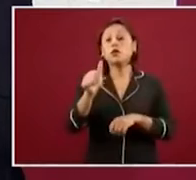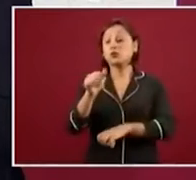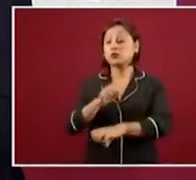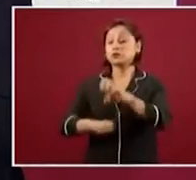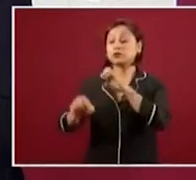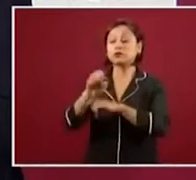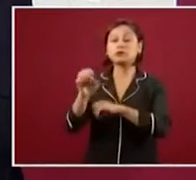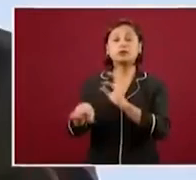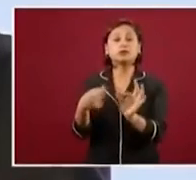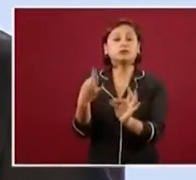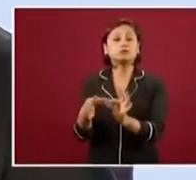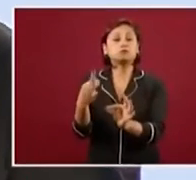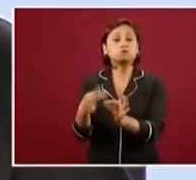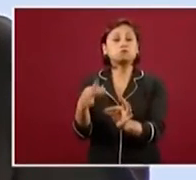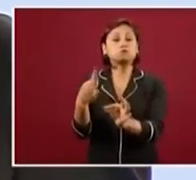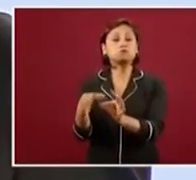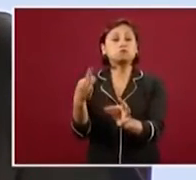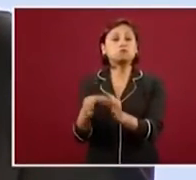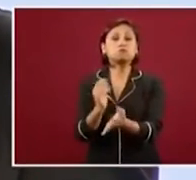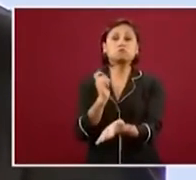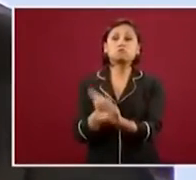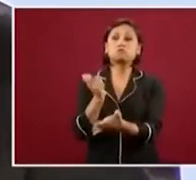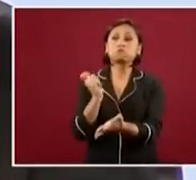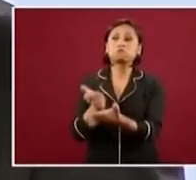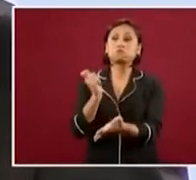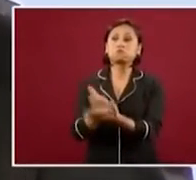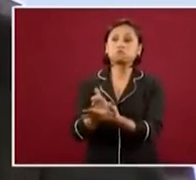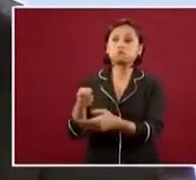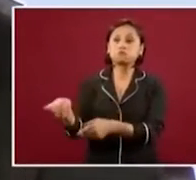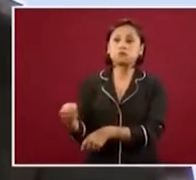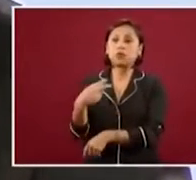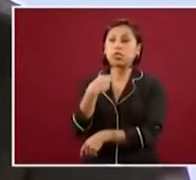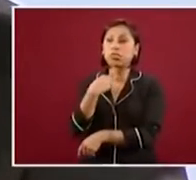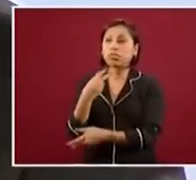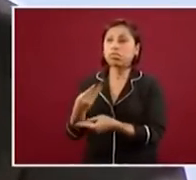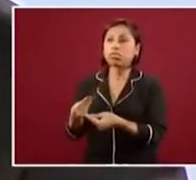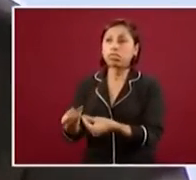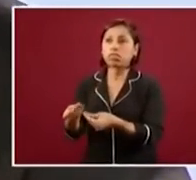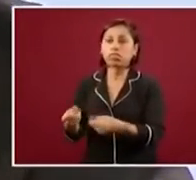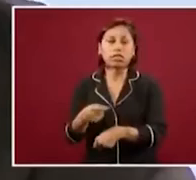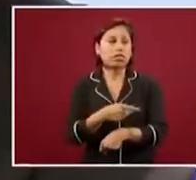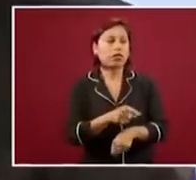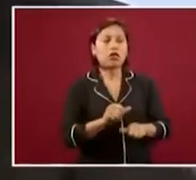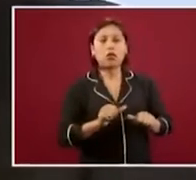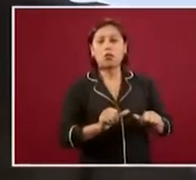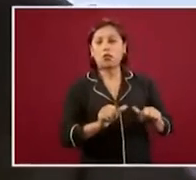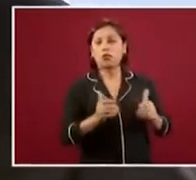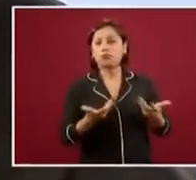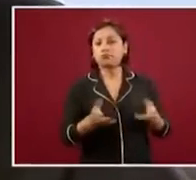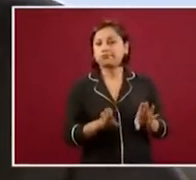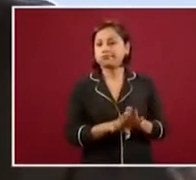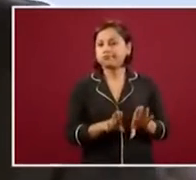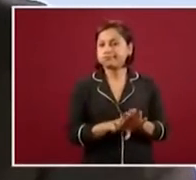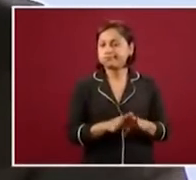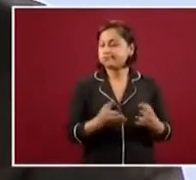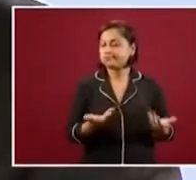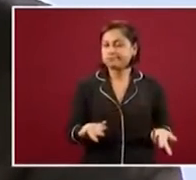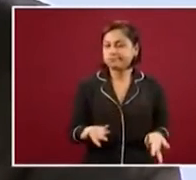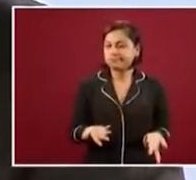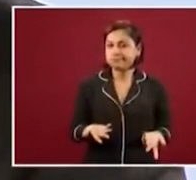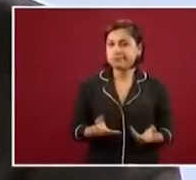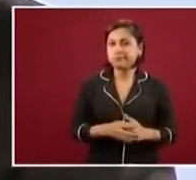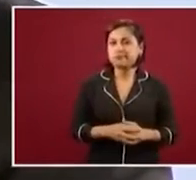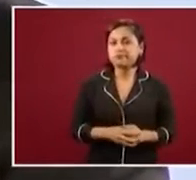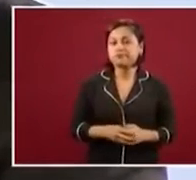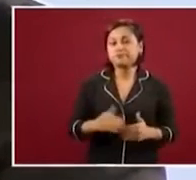una práctica desleal. Es una competencia desleal a favor de las empresas incumplidas